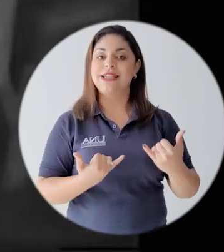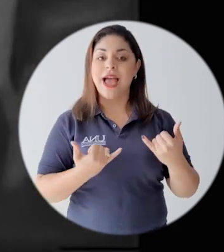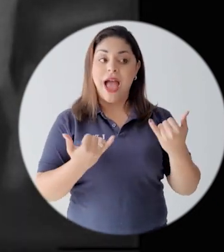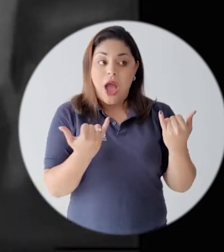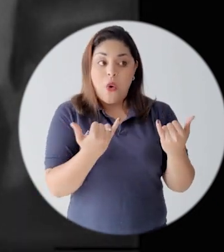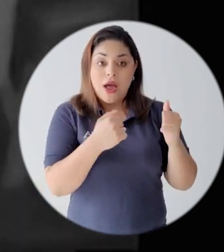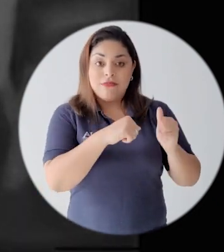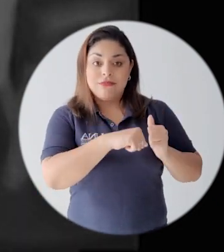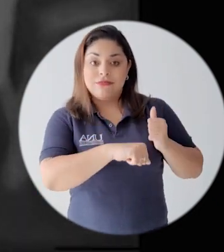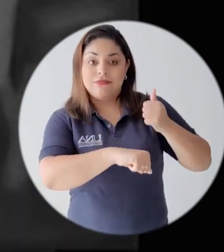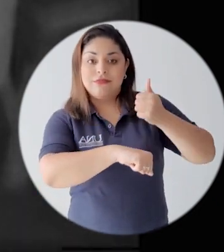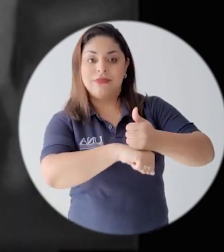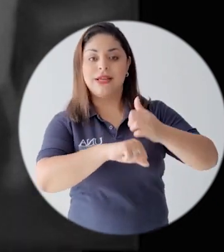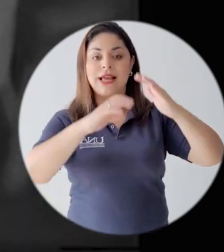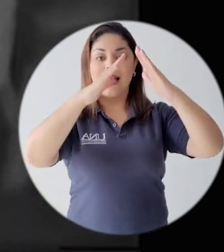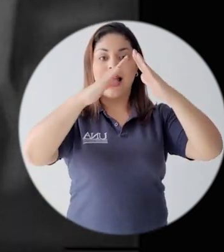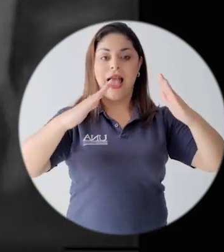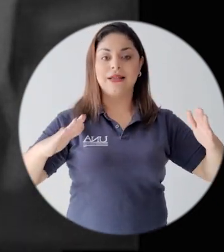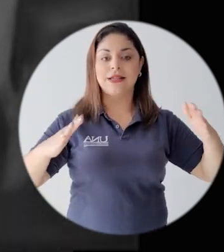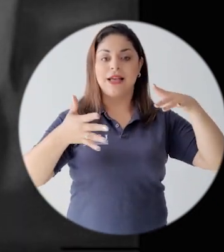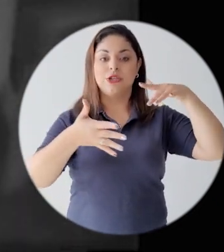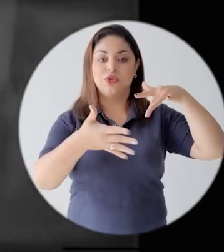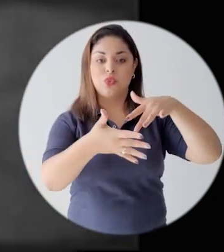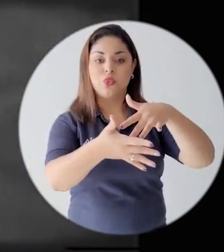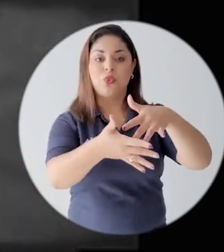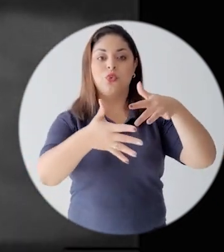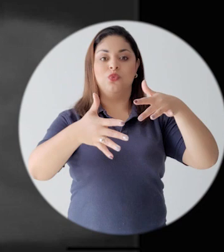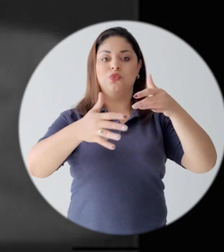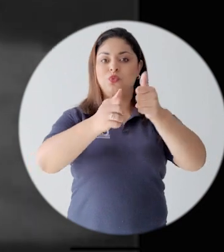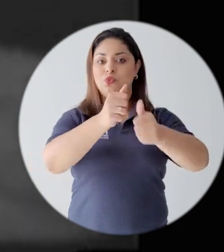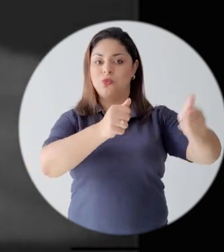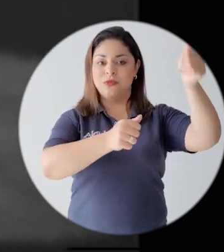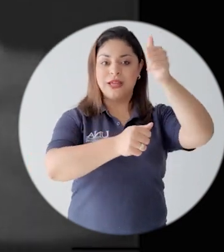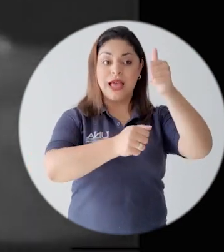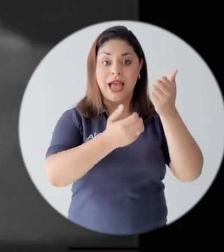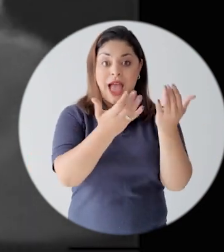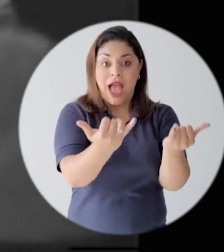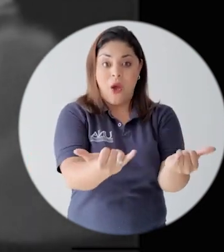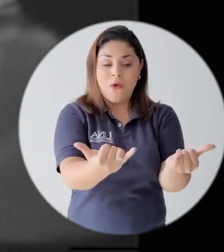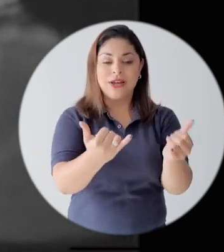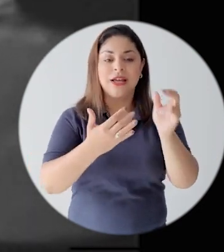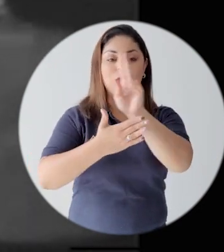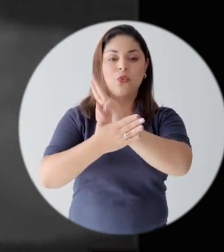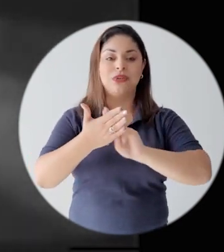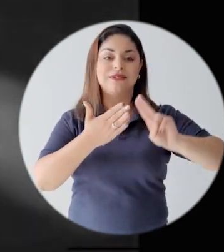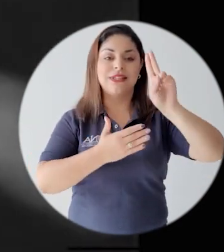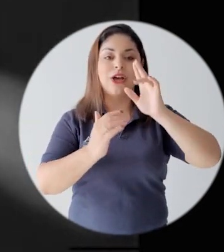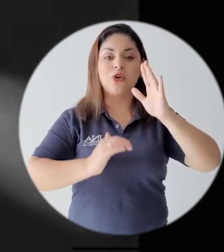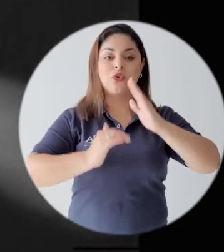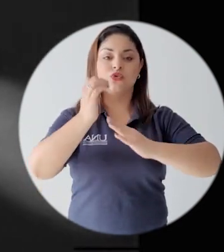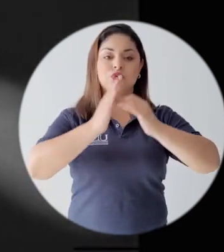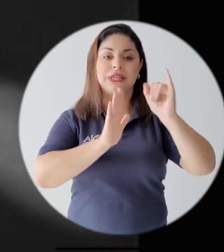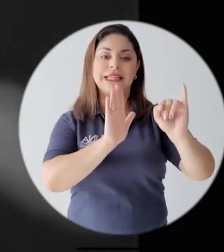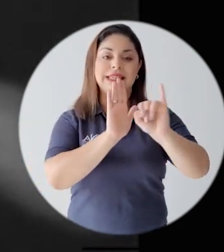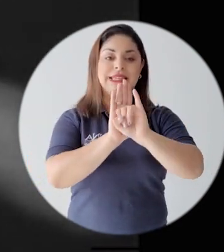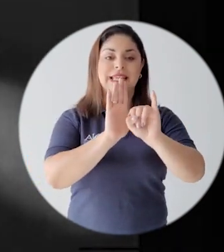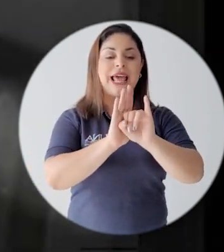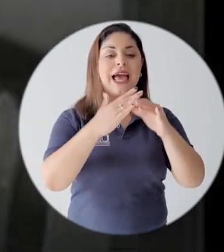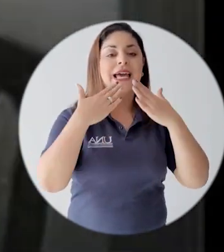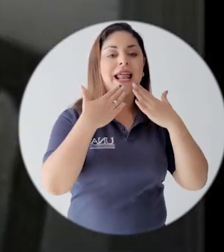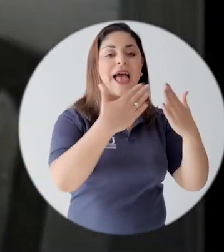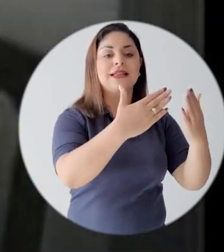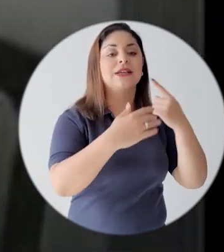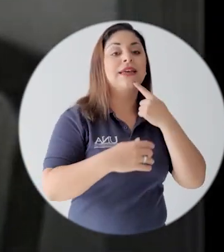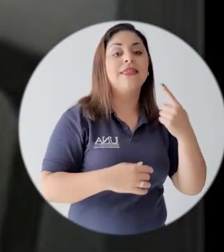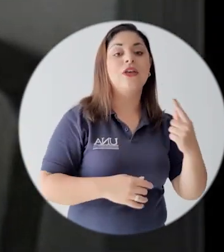Ya no solo era otra casa de estudios superiores, sino una universidad que construía su identidad amparada